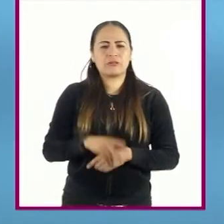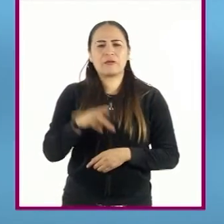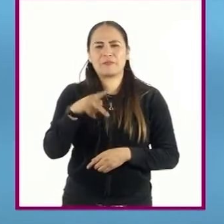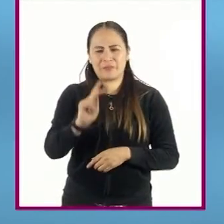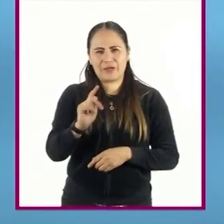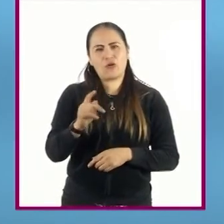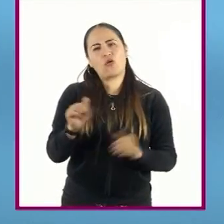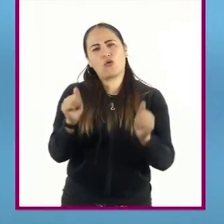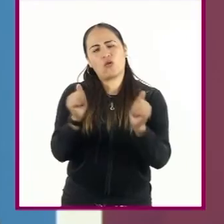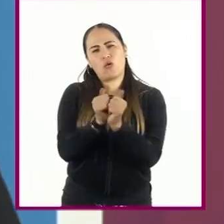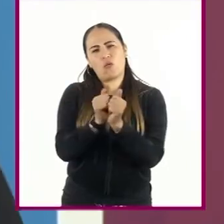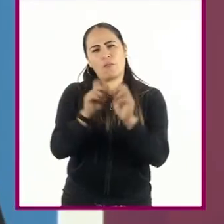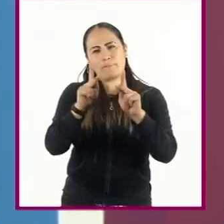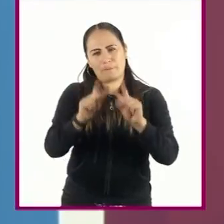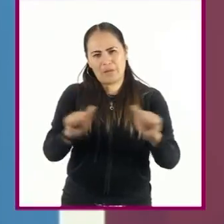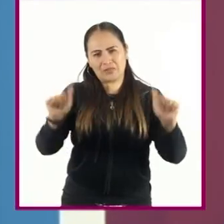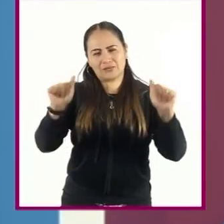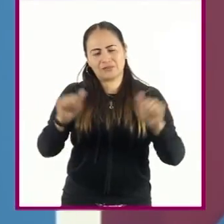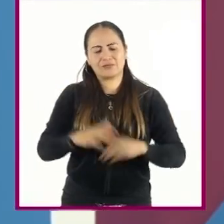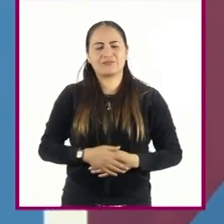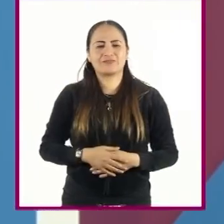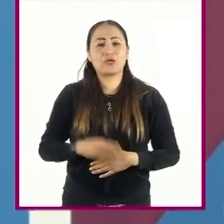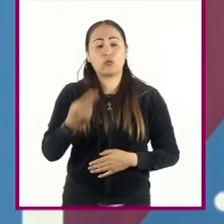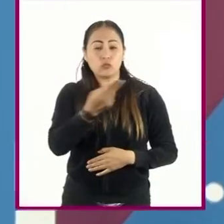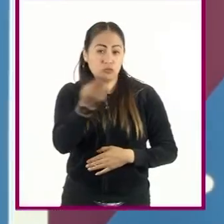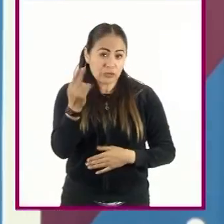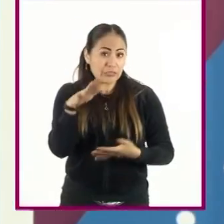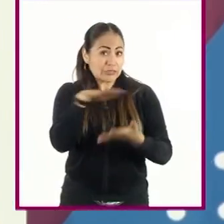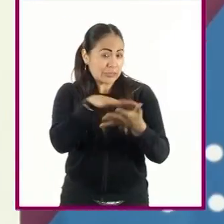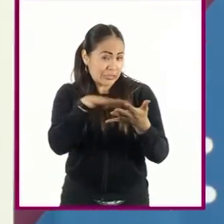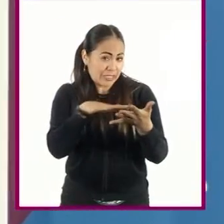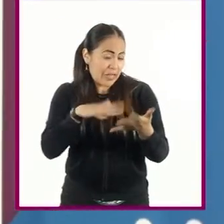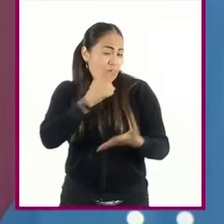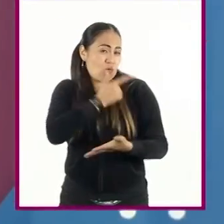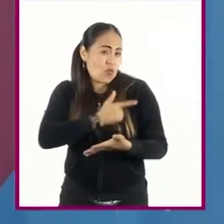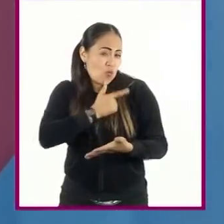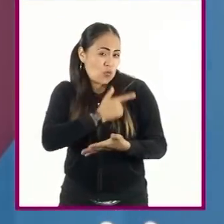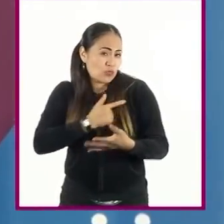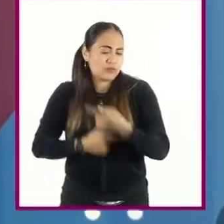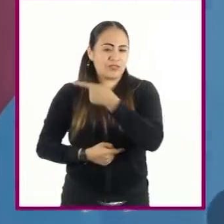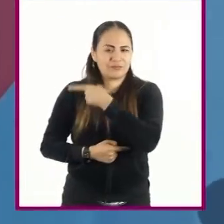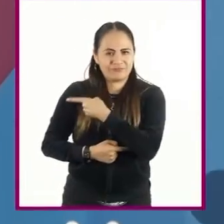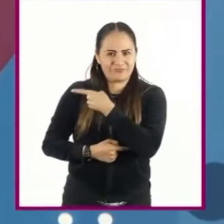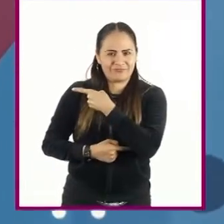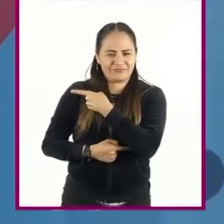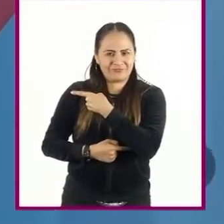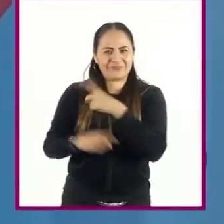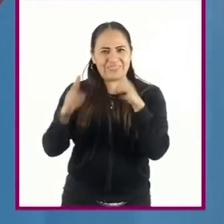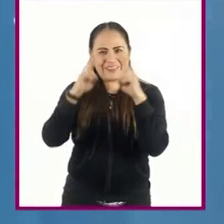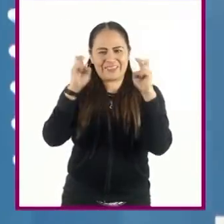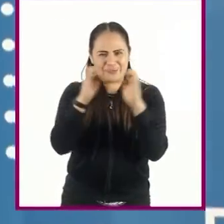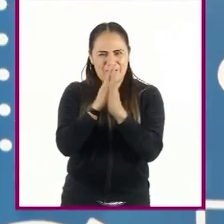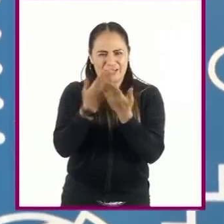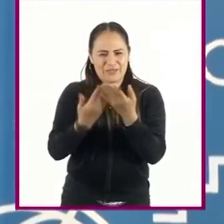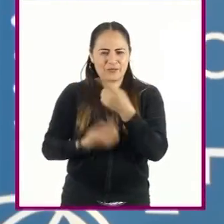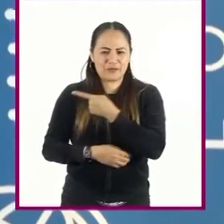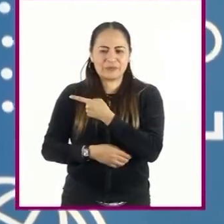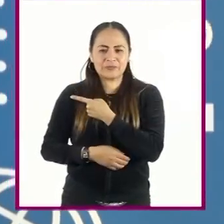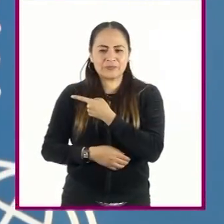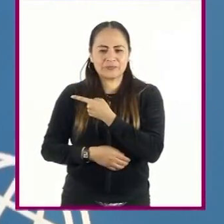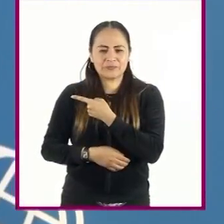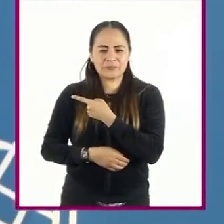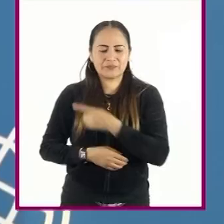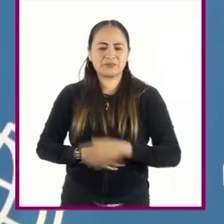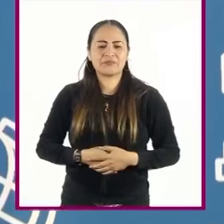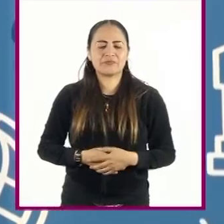manera pacífica. Si les gusta leer, acérquense a 1984 del escritor británico